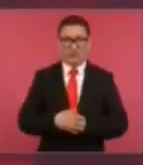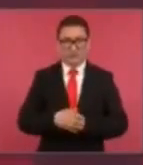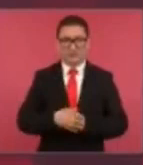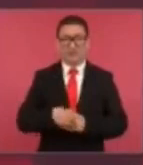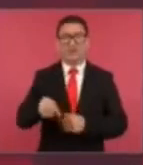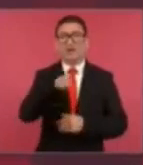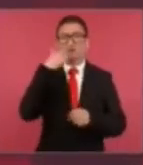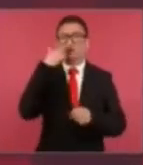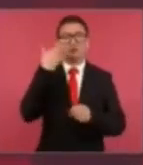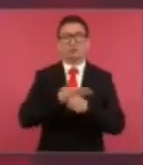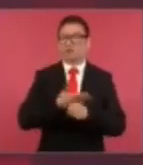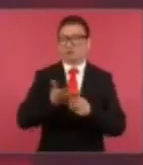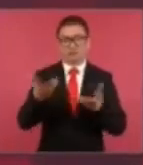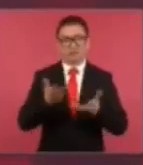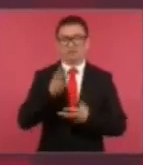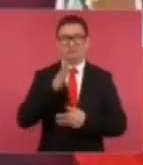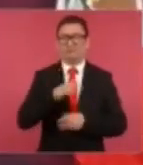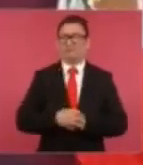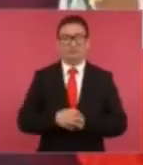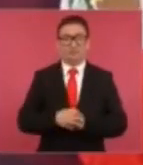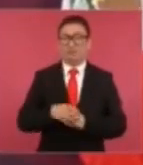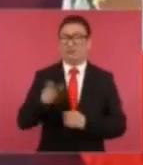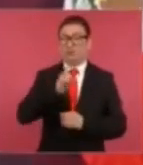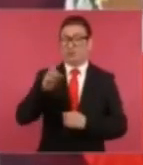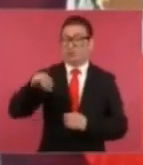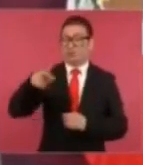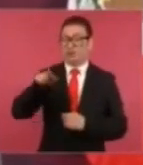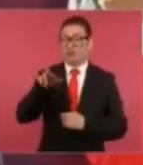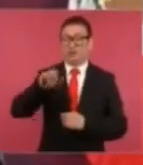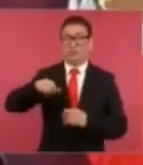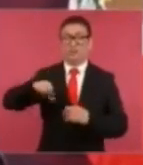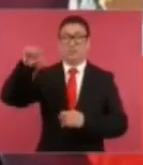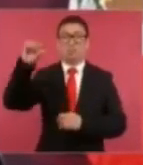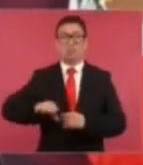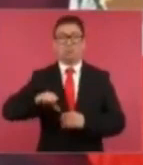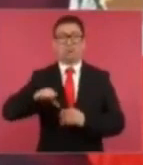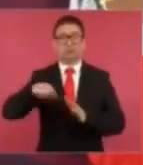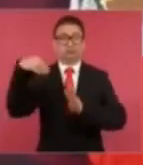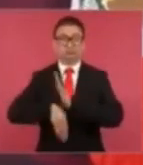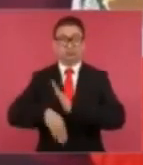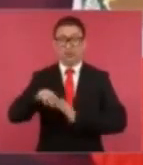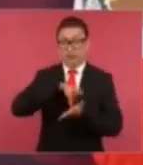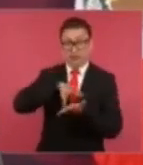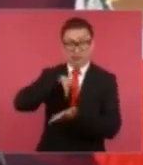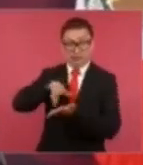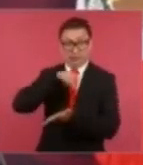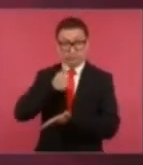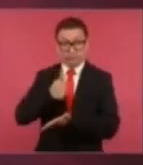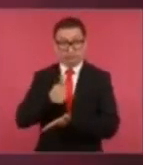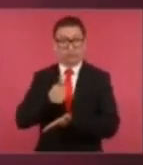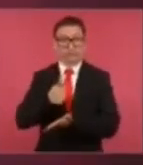Actuaron de manera irresponsable. Y una vez que no gana Macri, en vez de apoyar